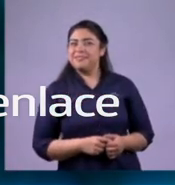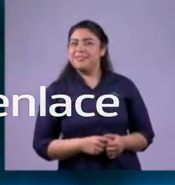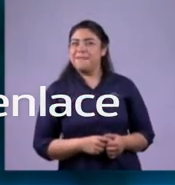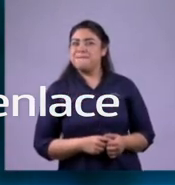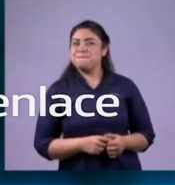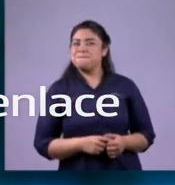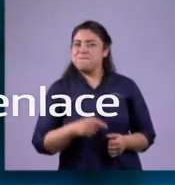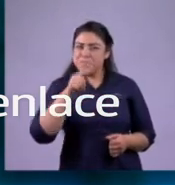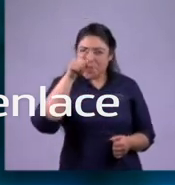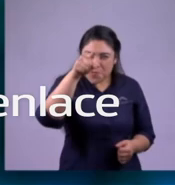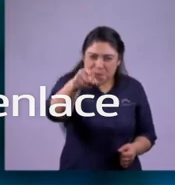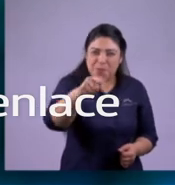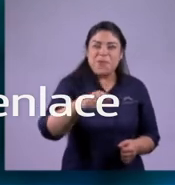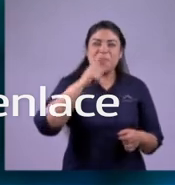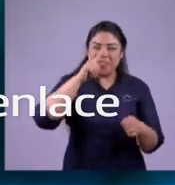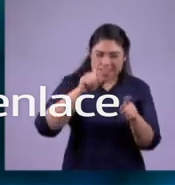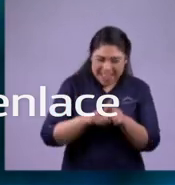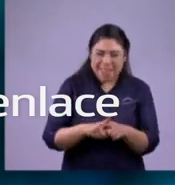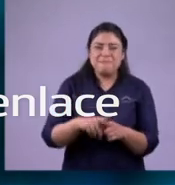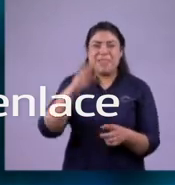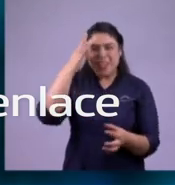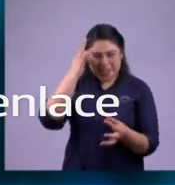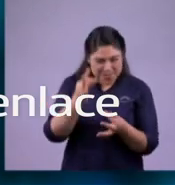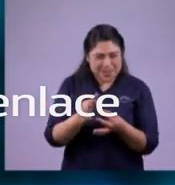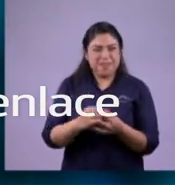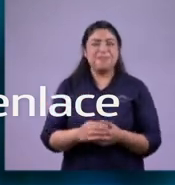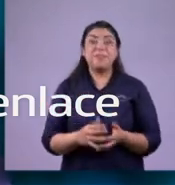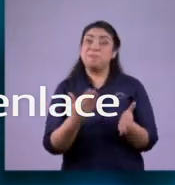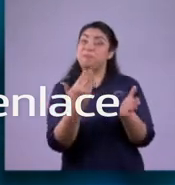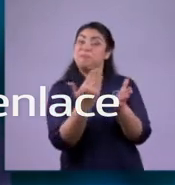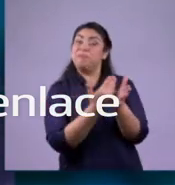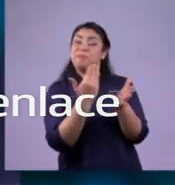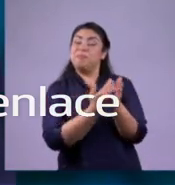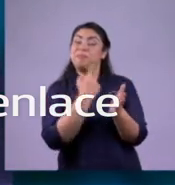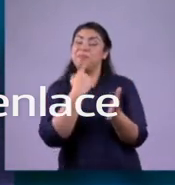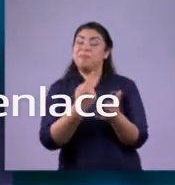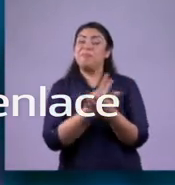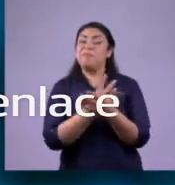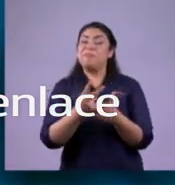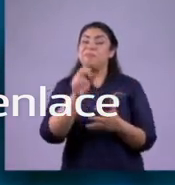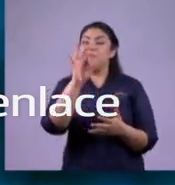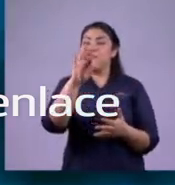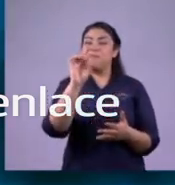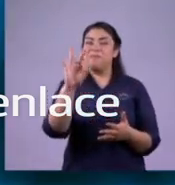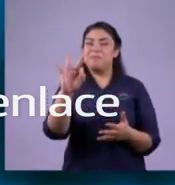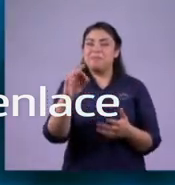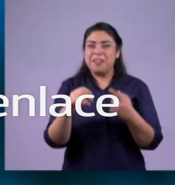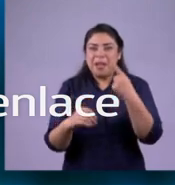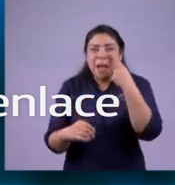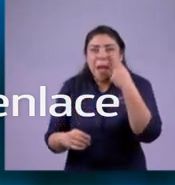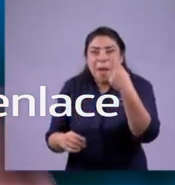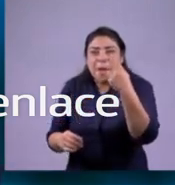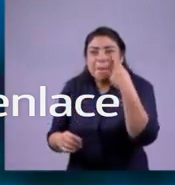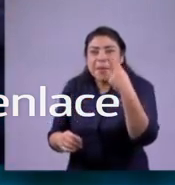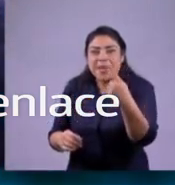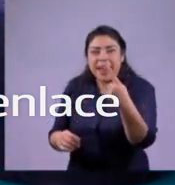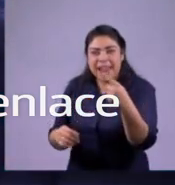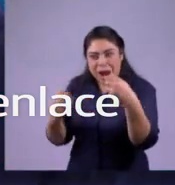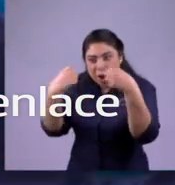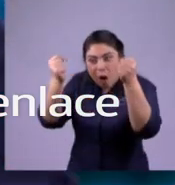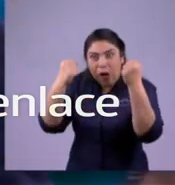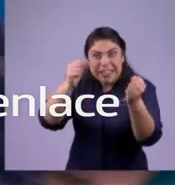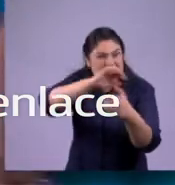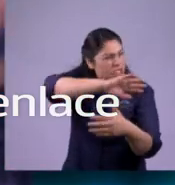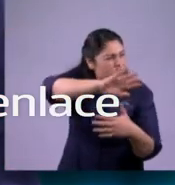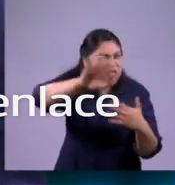por la fe dice la escritura en el verso 33 miren lo que lograron por la fe todos